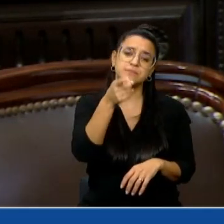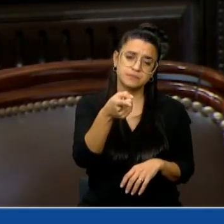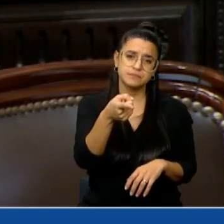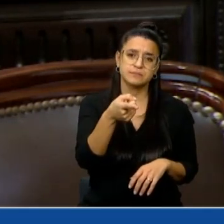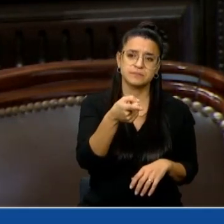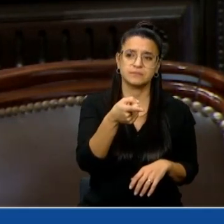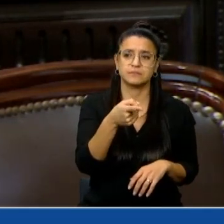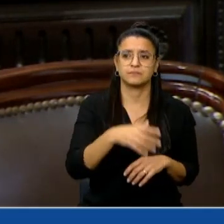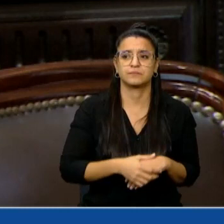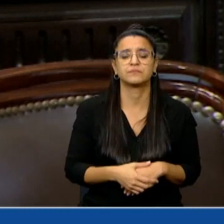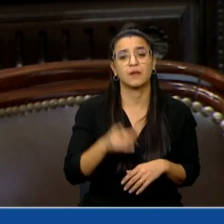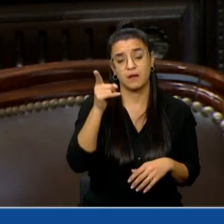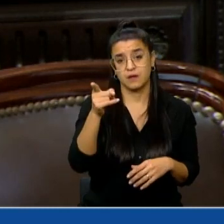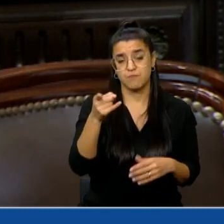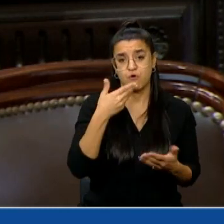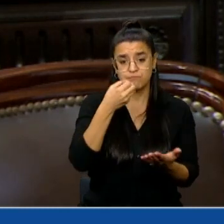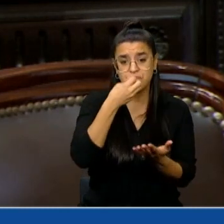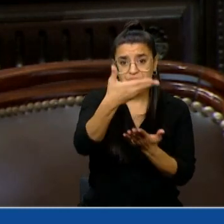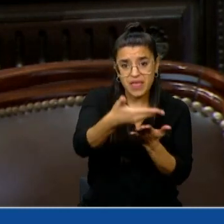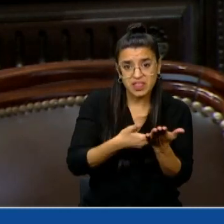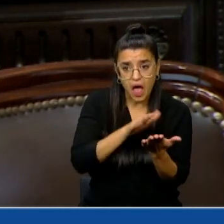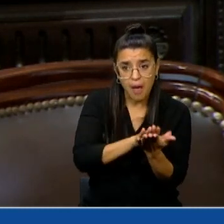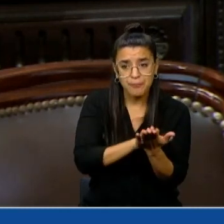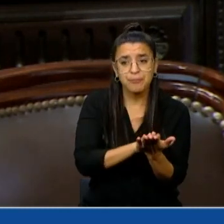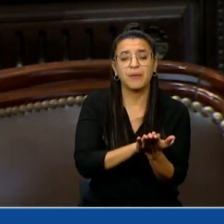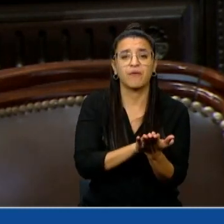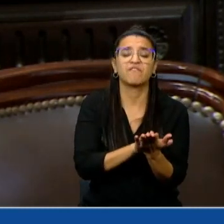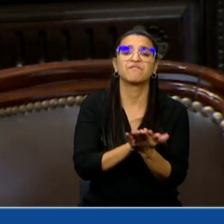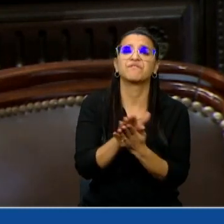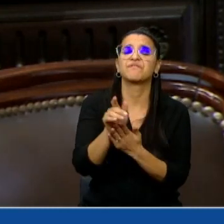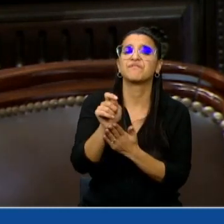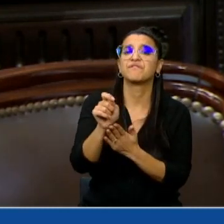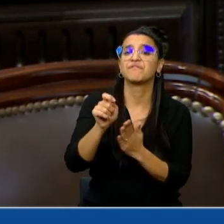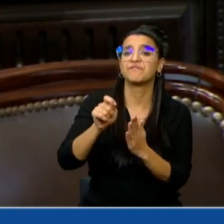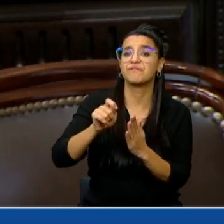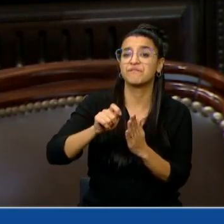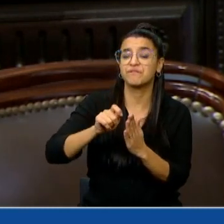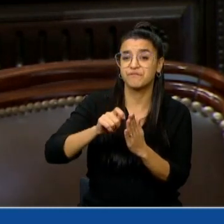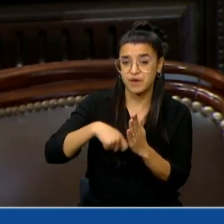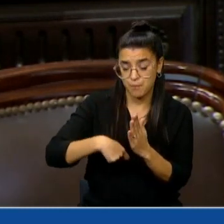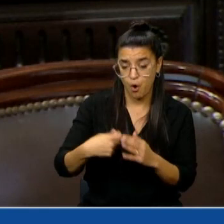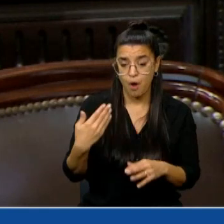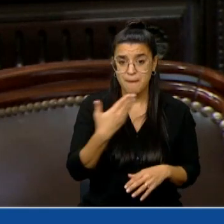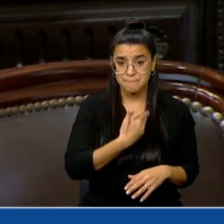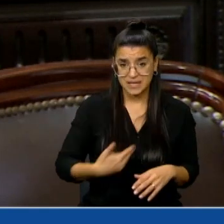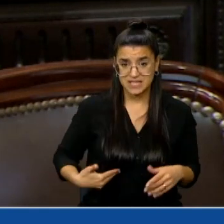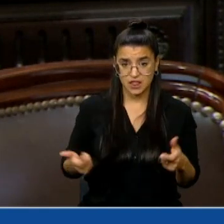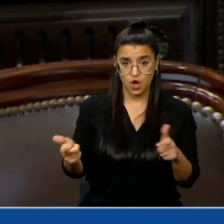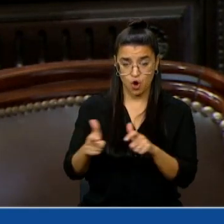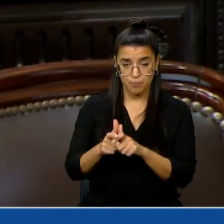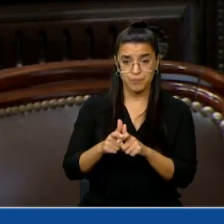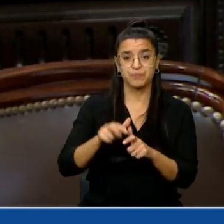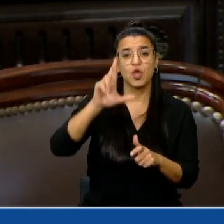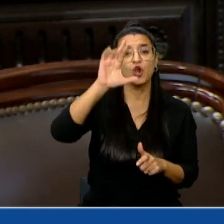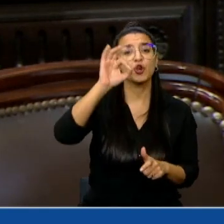sacara un dictamen que firmó el presidente de la comisión,